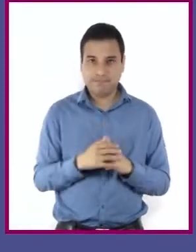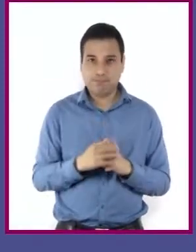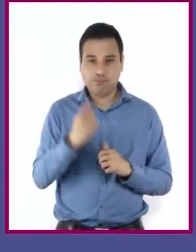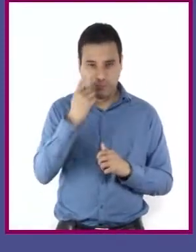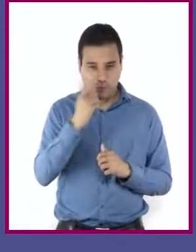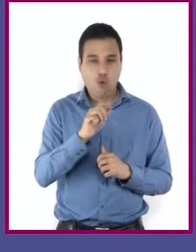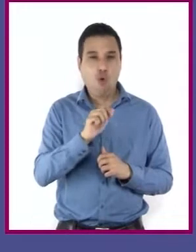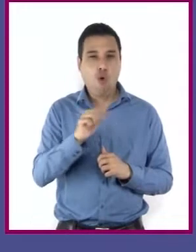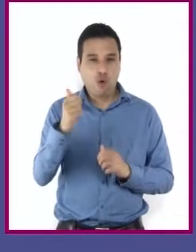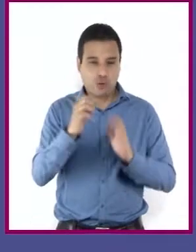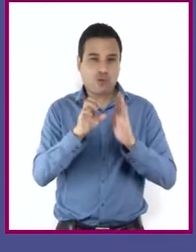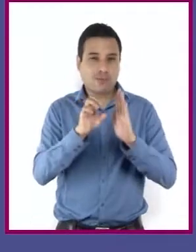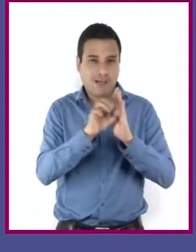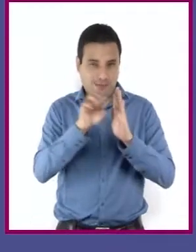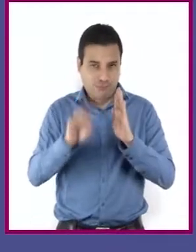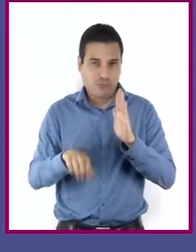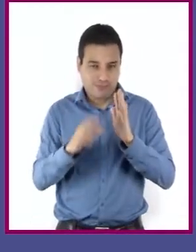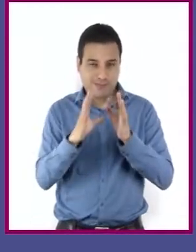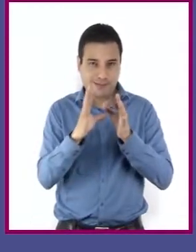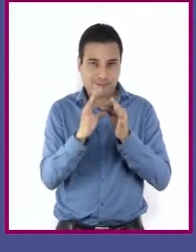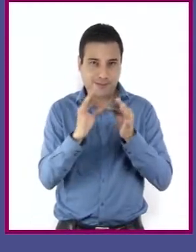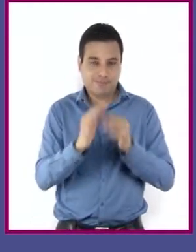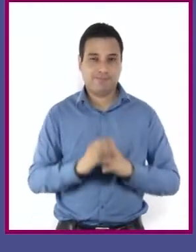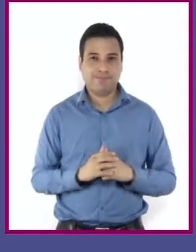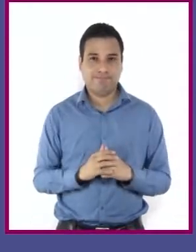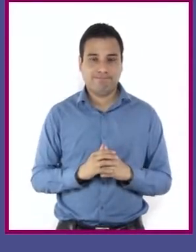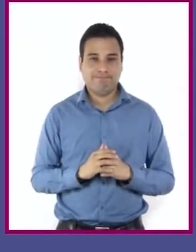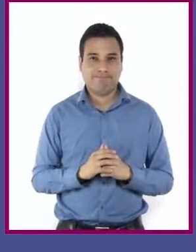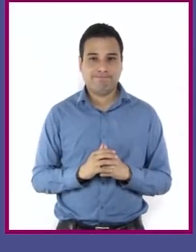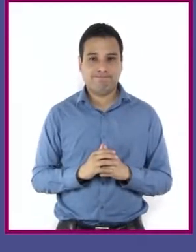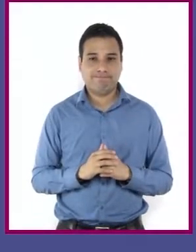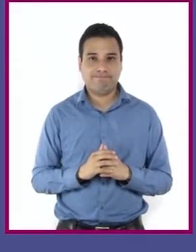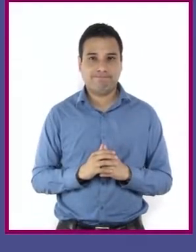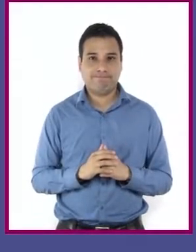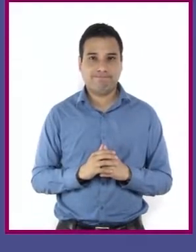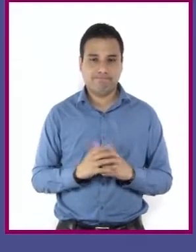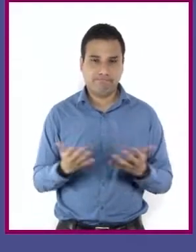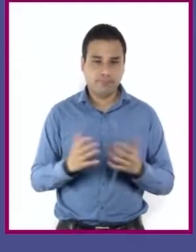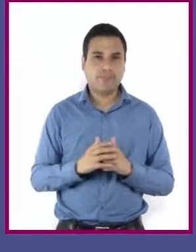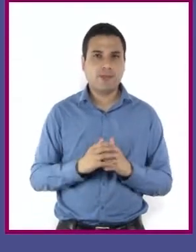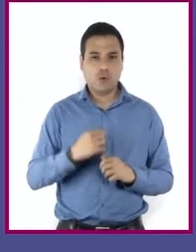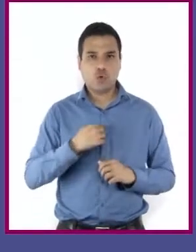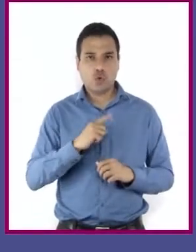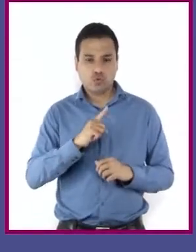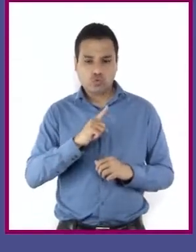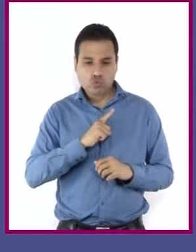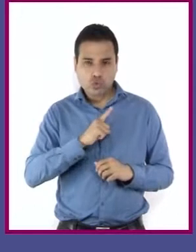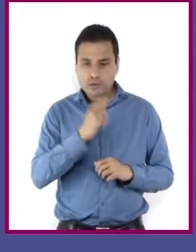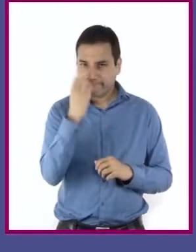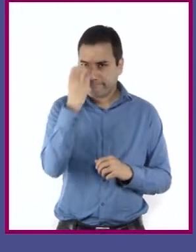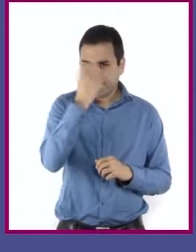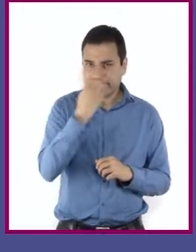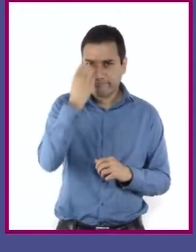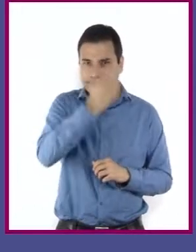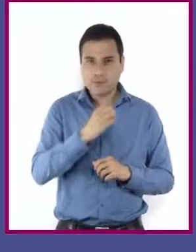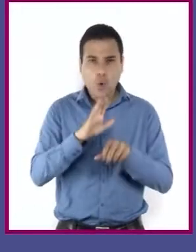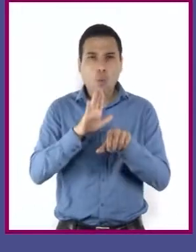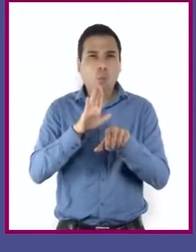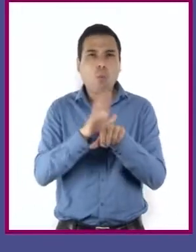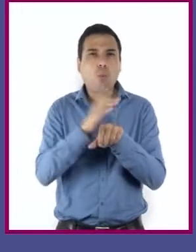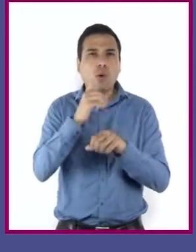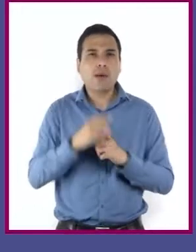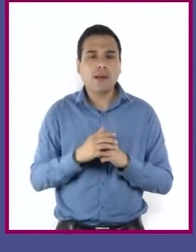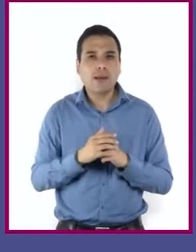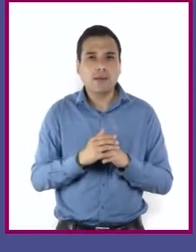definición centrada en la práctica escolar. La autoevaluación busca que las alumnas y alumnos conozcan y valoren